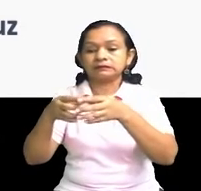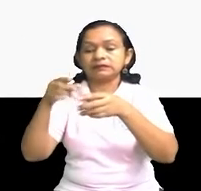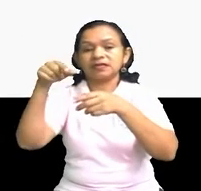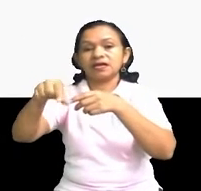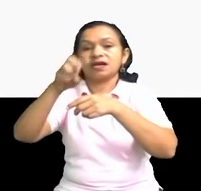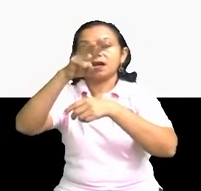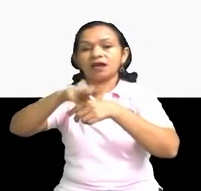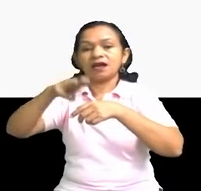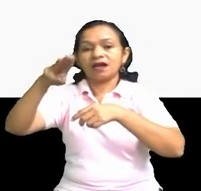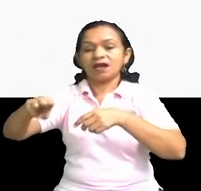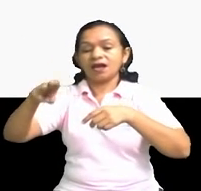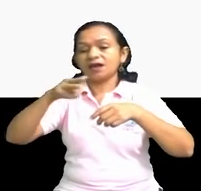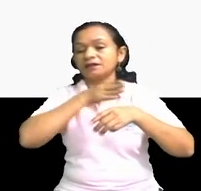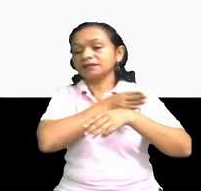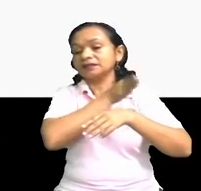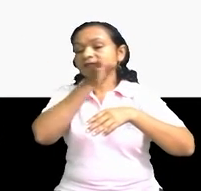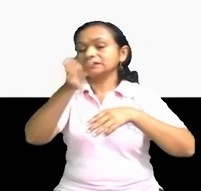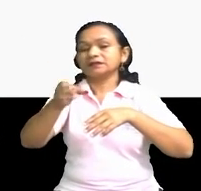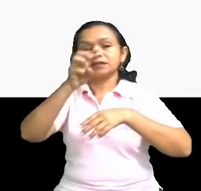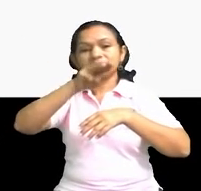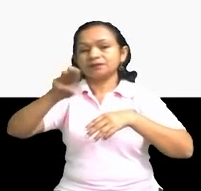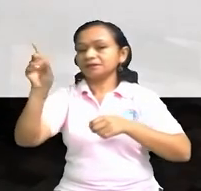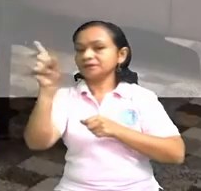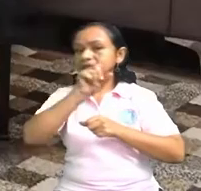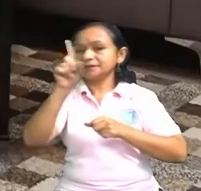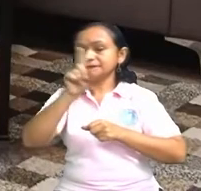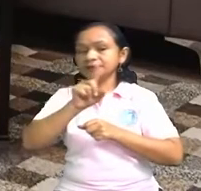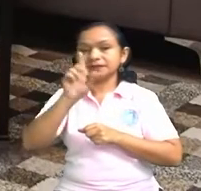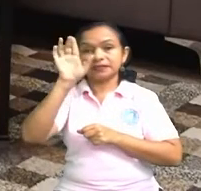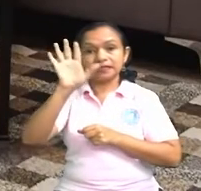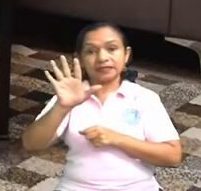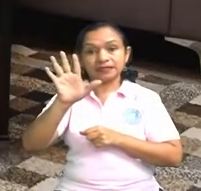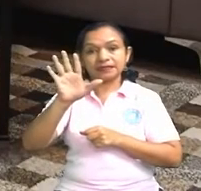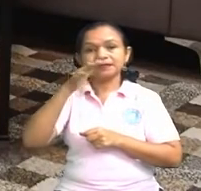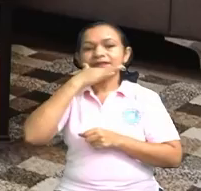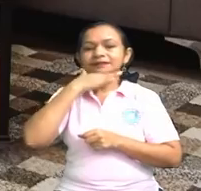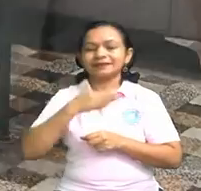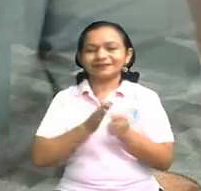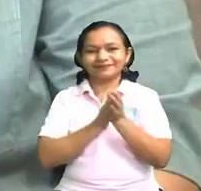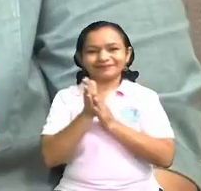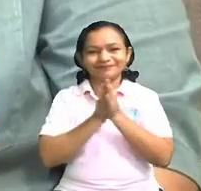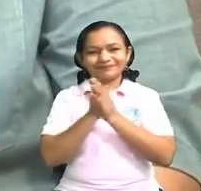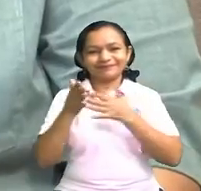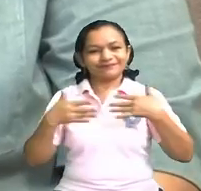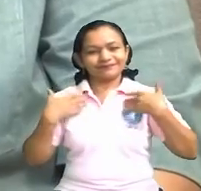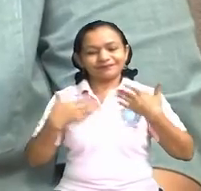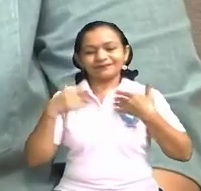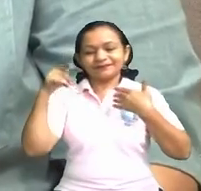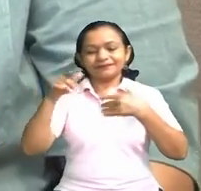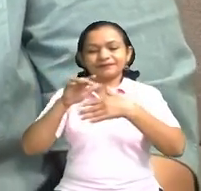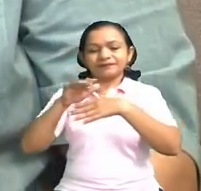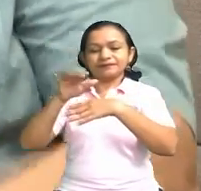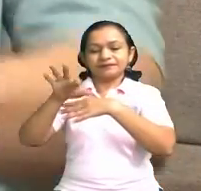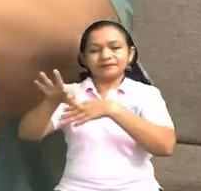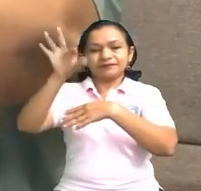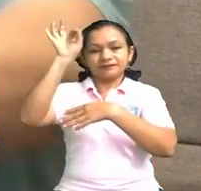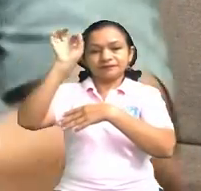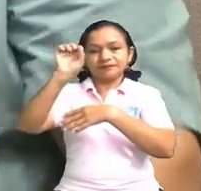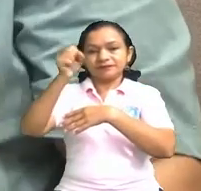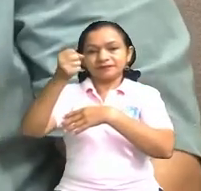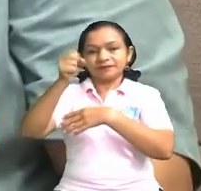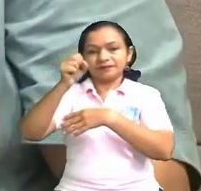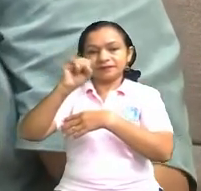Matagalpa. Ya en Ciuna, a partir del 5 de diciembre, van a tener servicio de atención migratoria